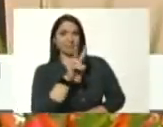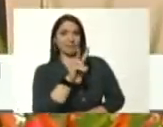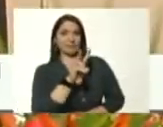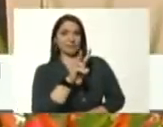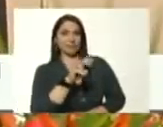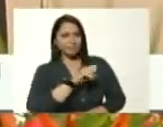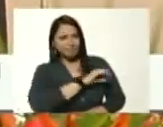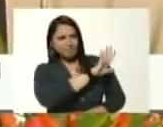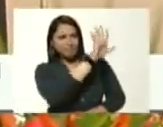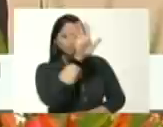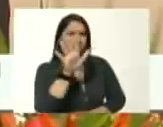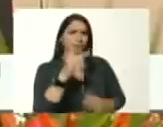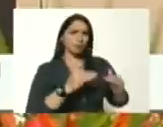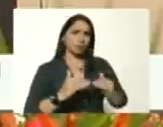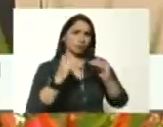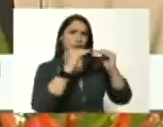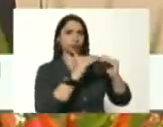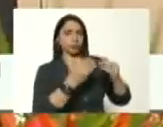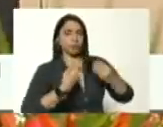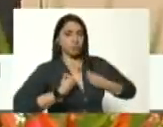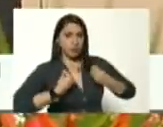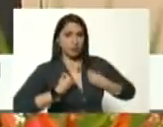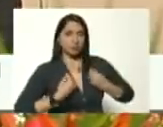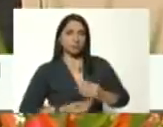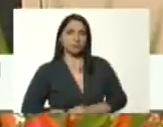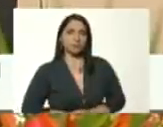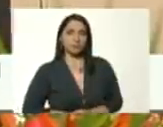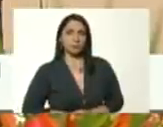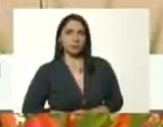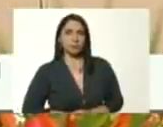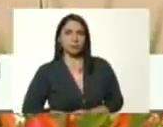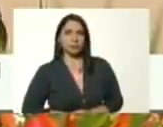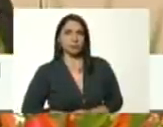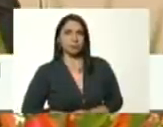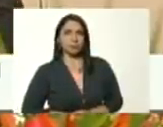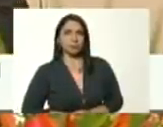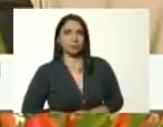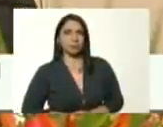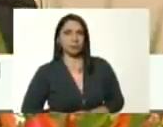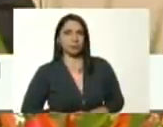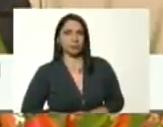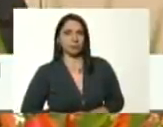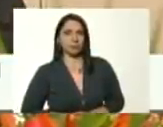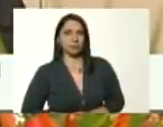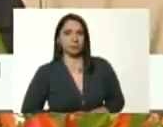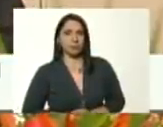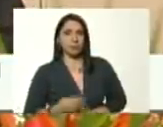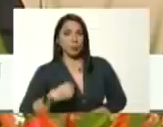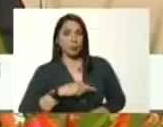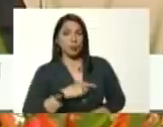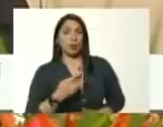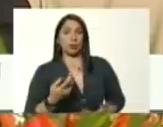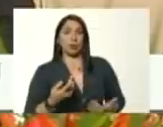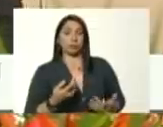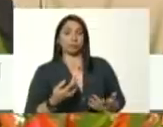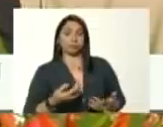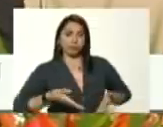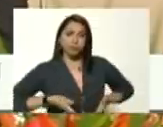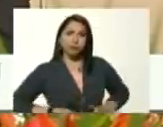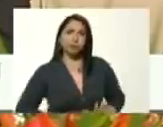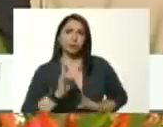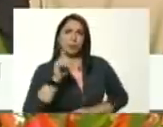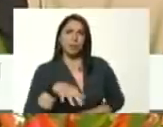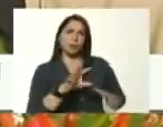cielo en esta vida con nuestros ancestros y nuestra descendencia eso nos duele nos